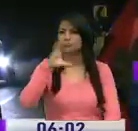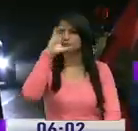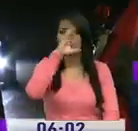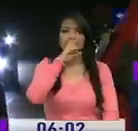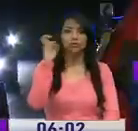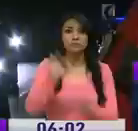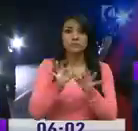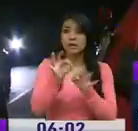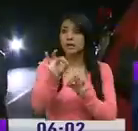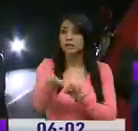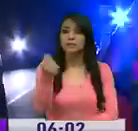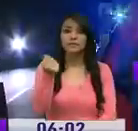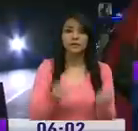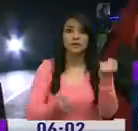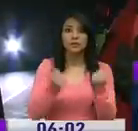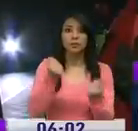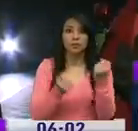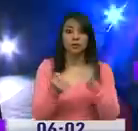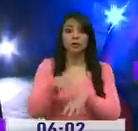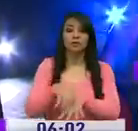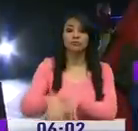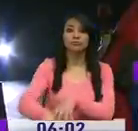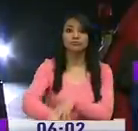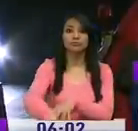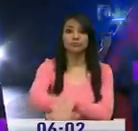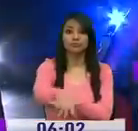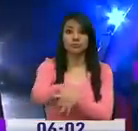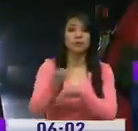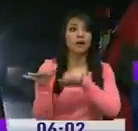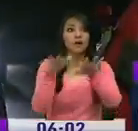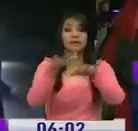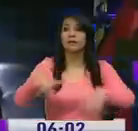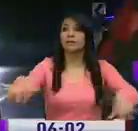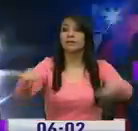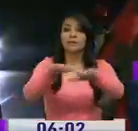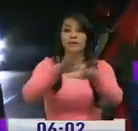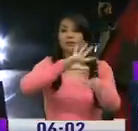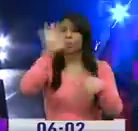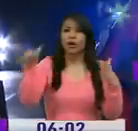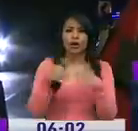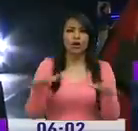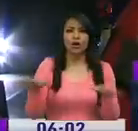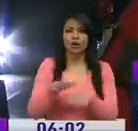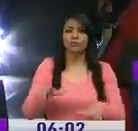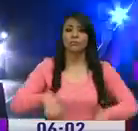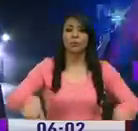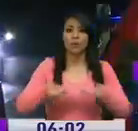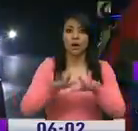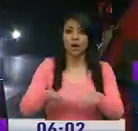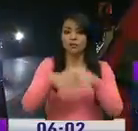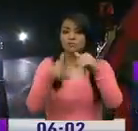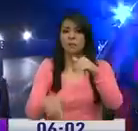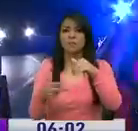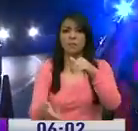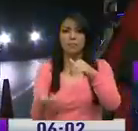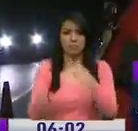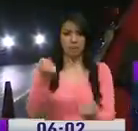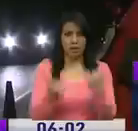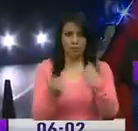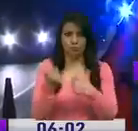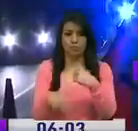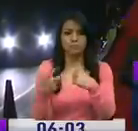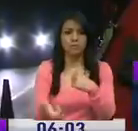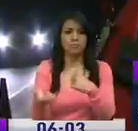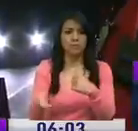m del vehículo el río hacia abajo y igual hacia arriba igual todo el barrido en el lugar donde en el Barranco donde se